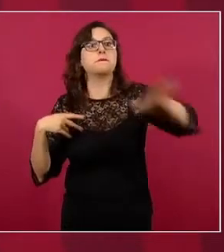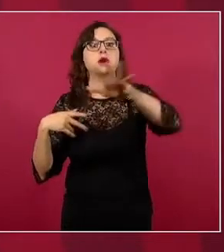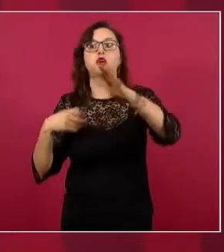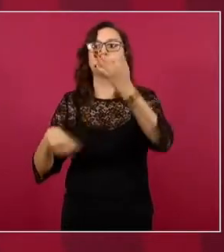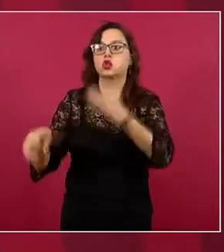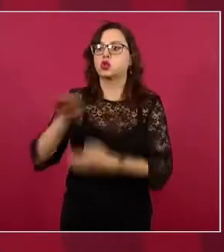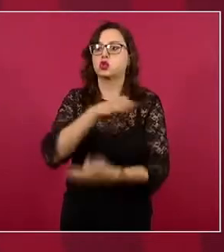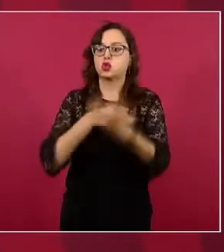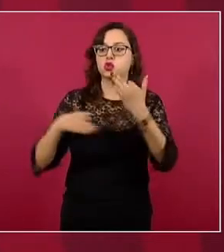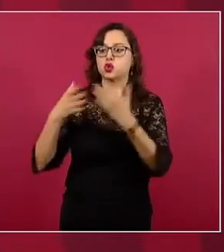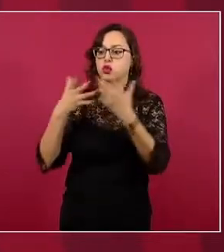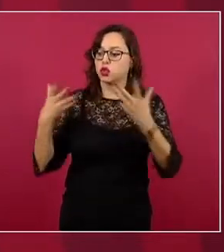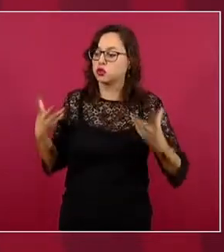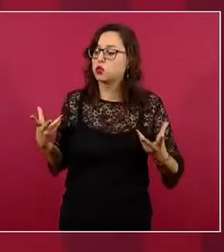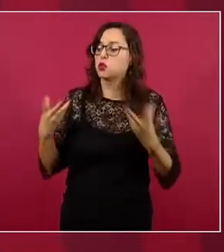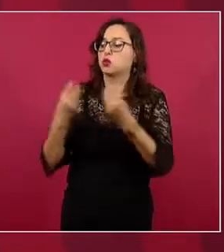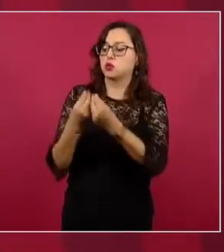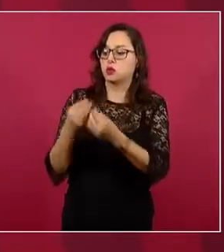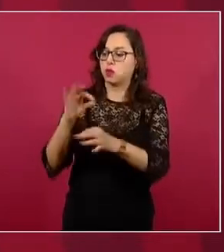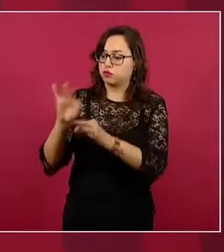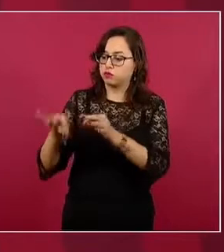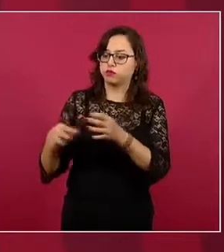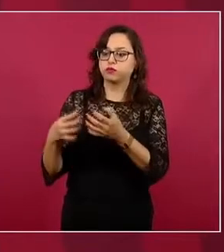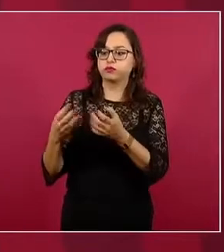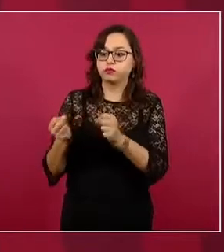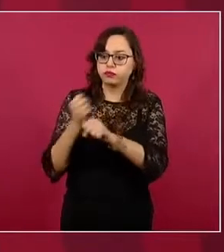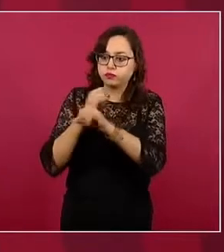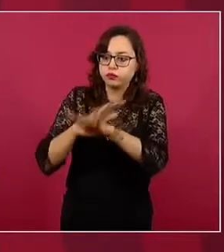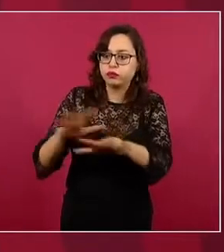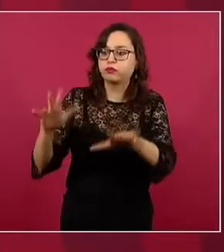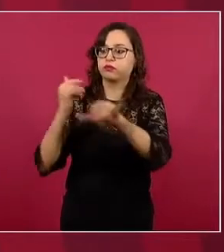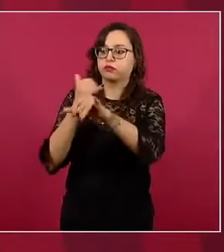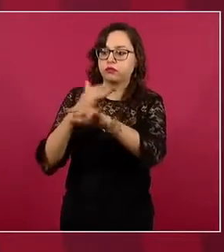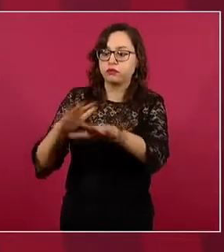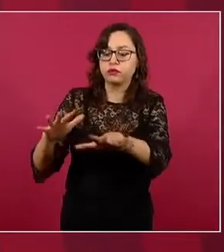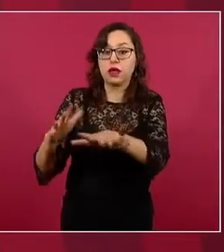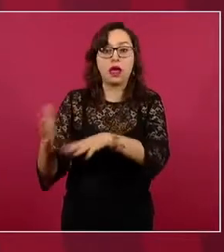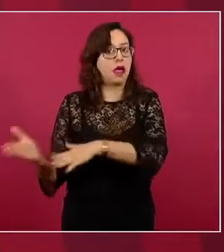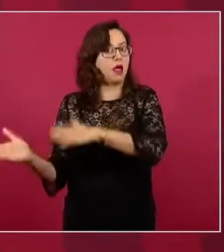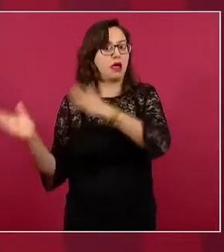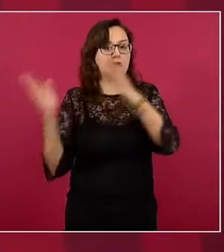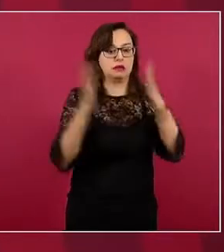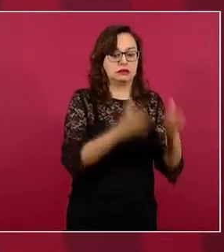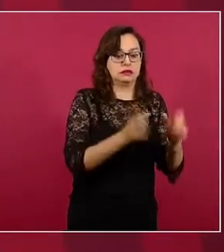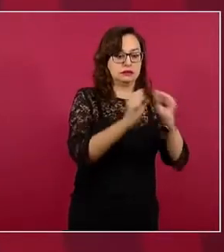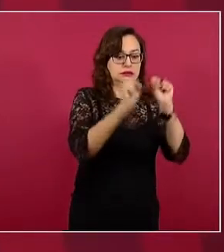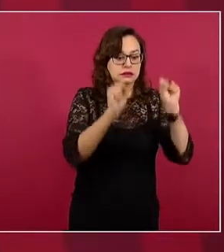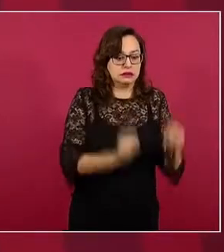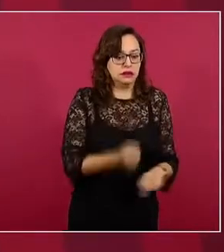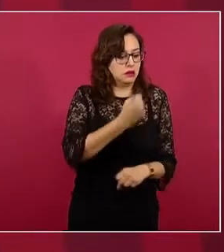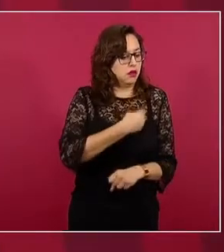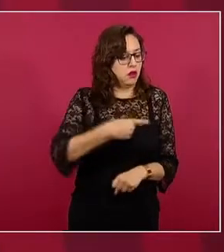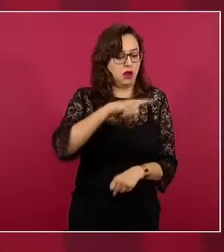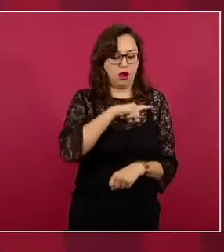diga ya están todos los médicos en los centros de salud, en los